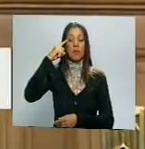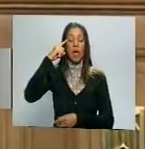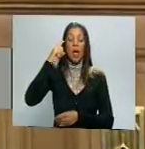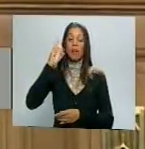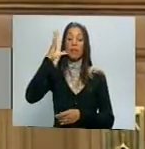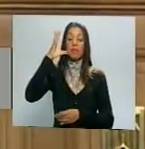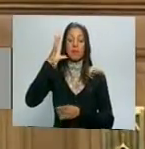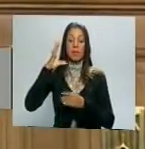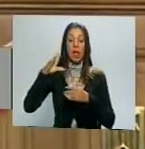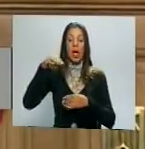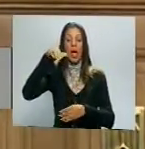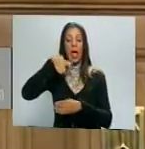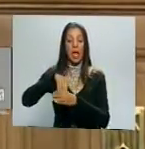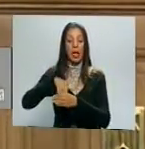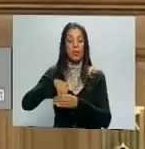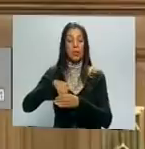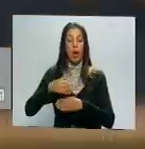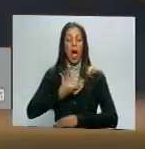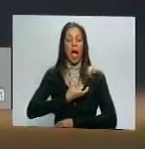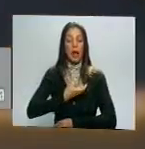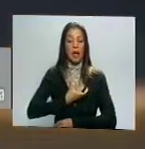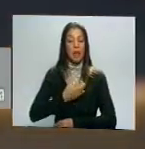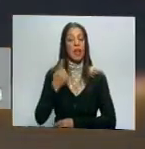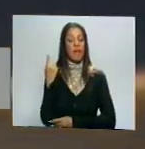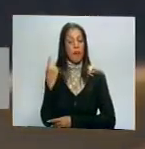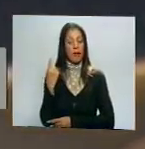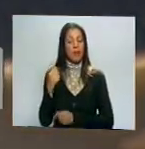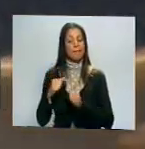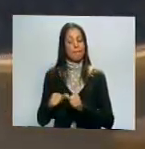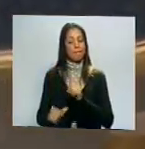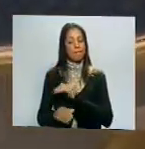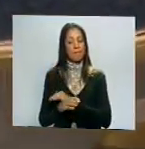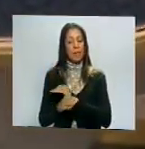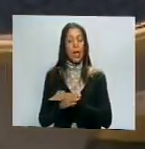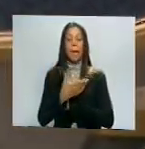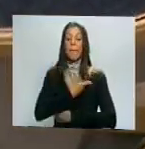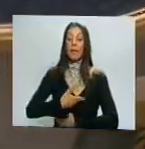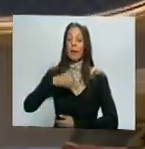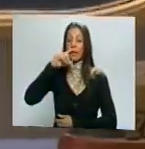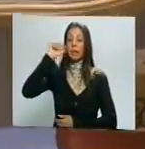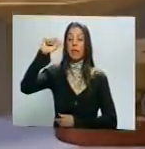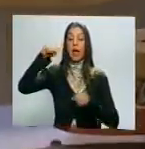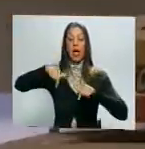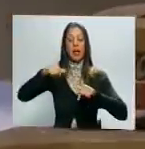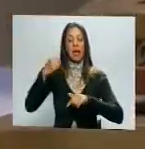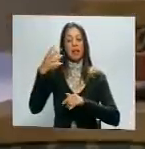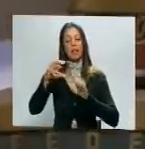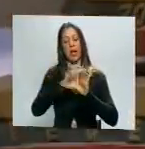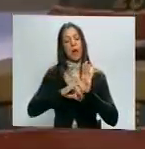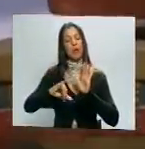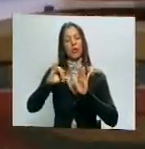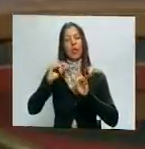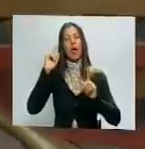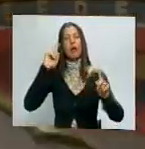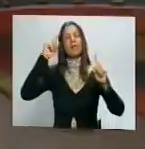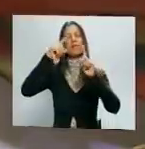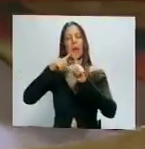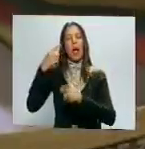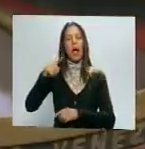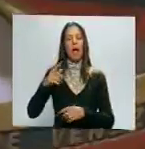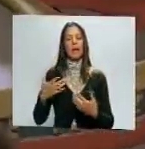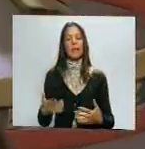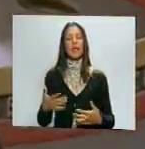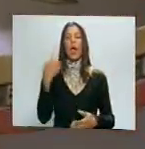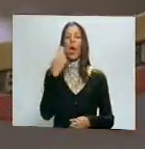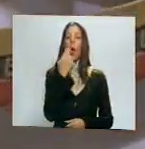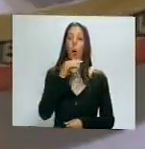municipales. Estaban pendientes porque el presidente Nicolás Maduro y esta Asamblea Nacional Constituyente, asumiendo el reto y asumiendo